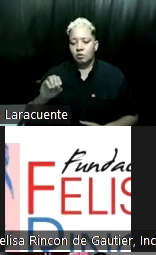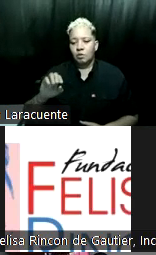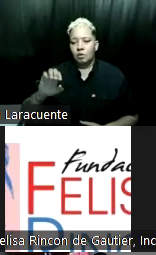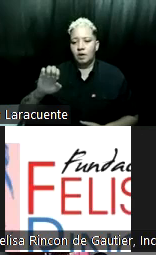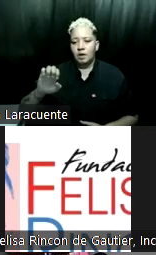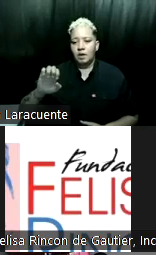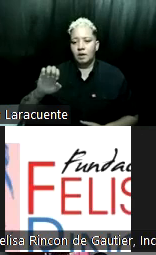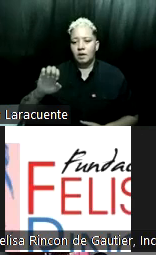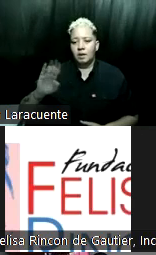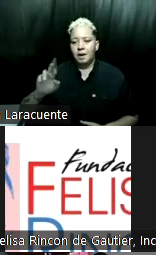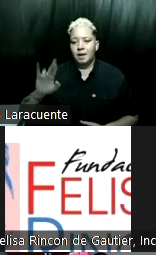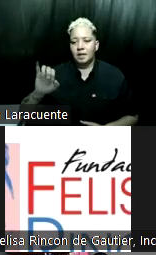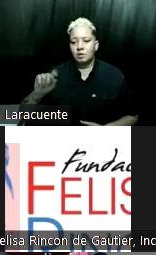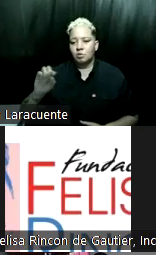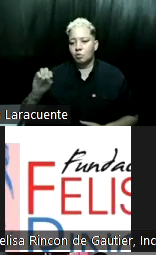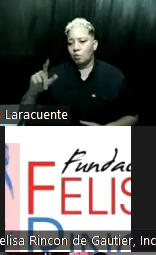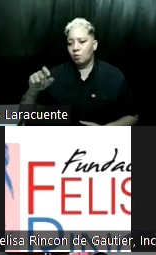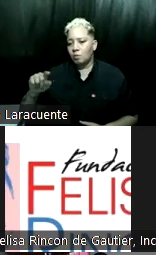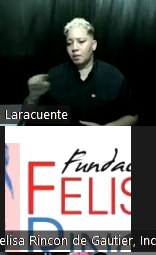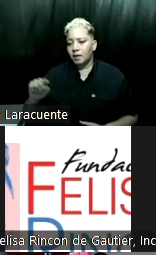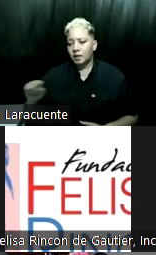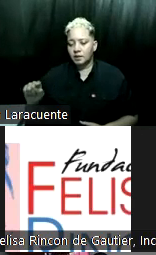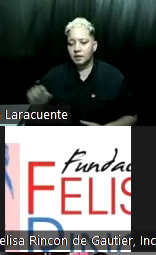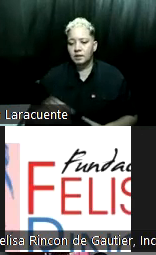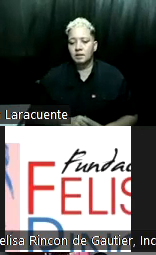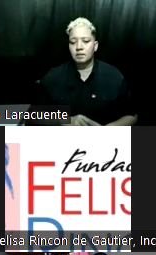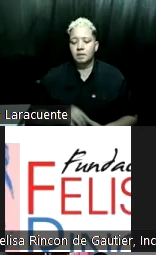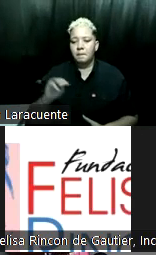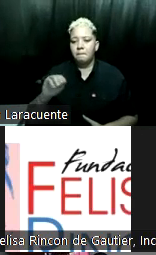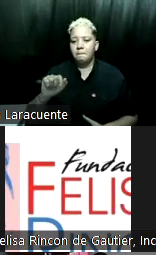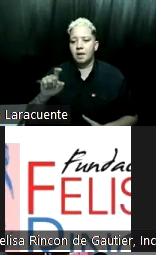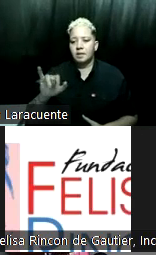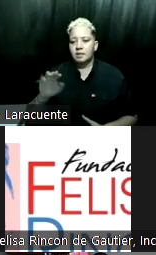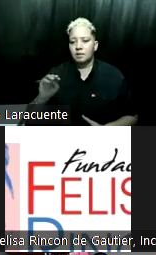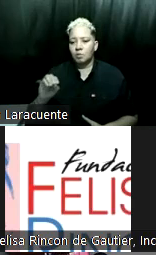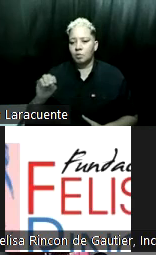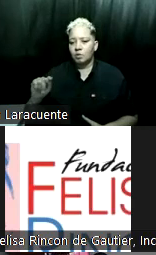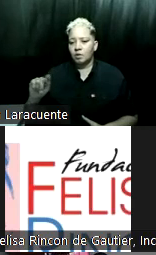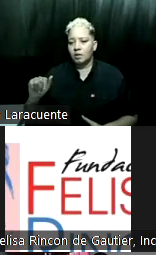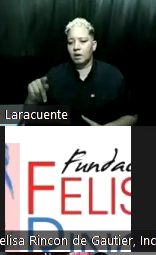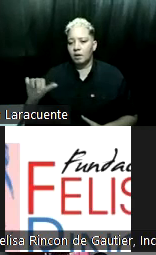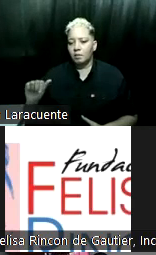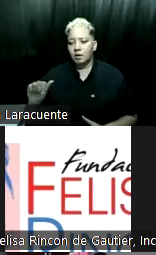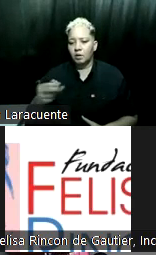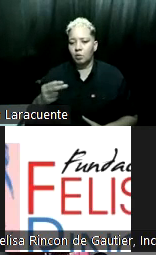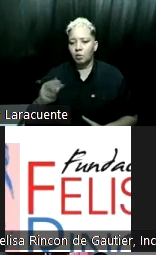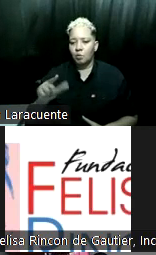Pérez, recuerdo a Máximo Tapia, Hugo Cabrera,